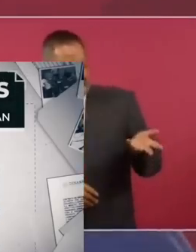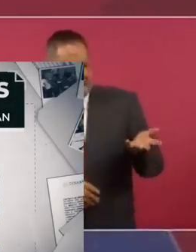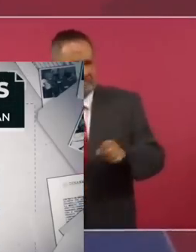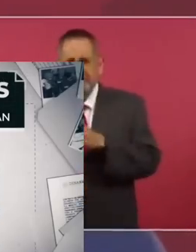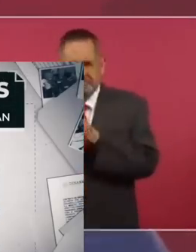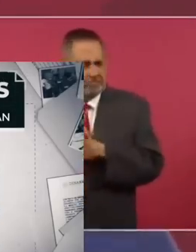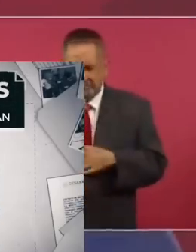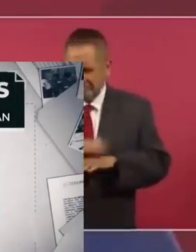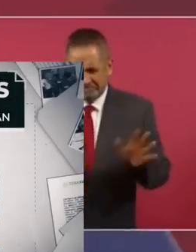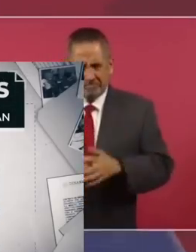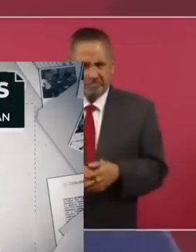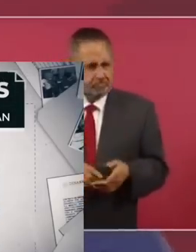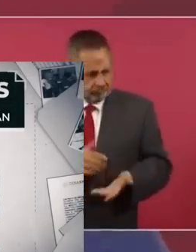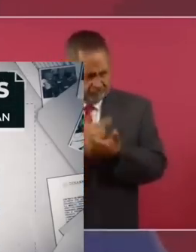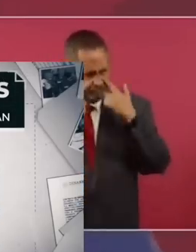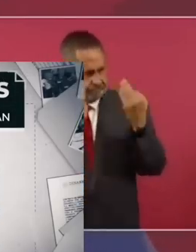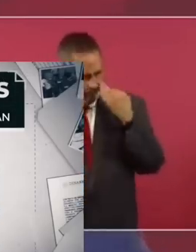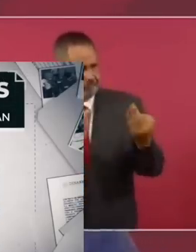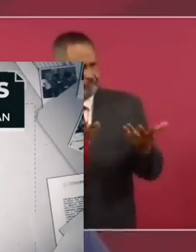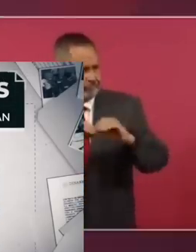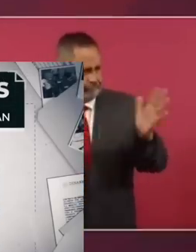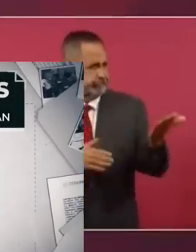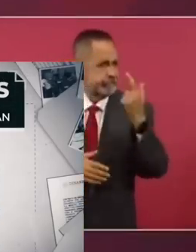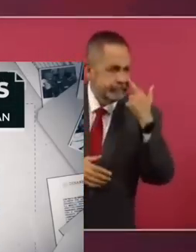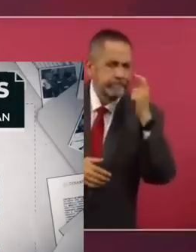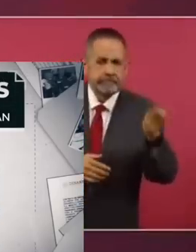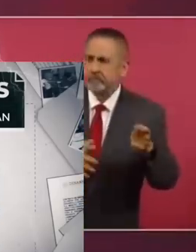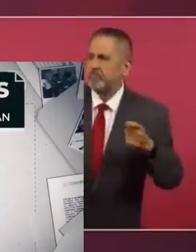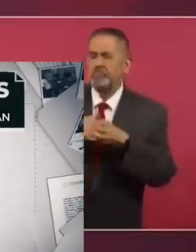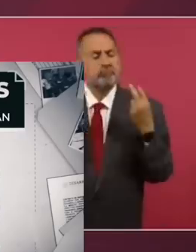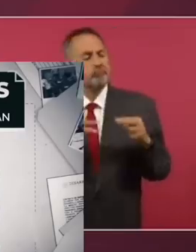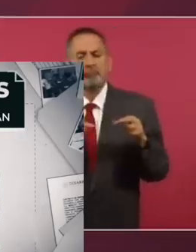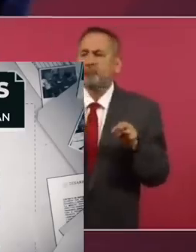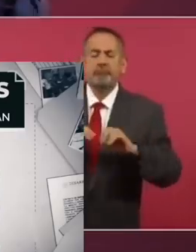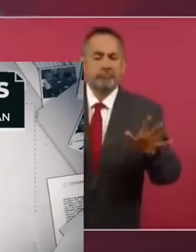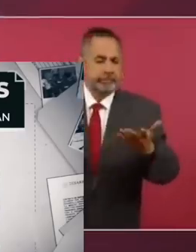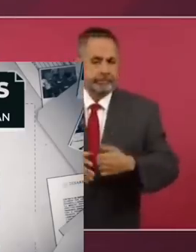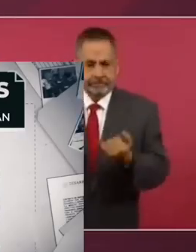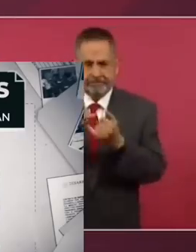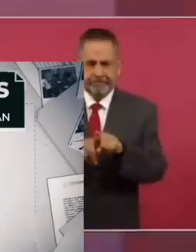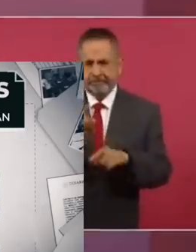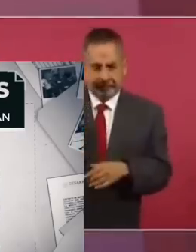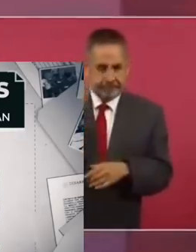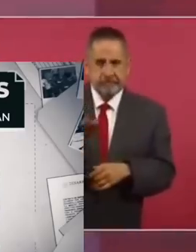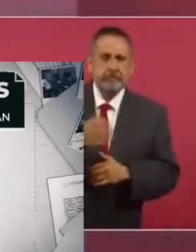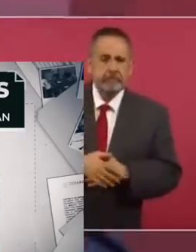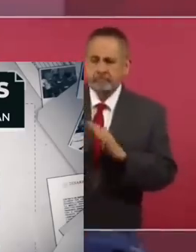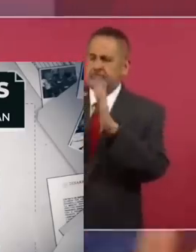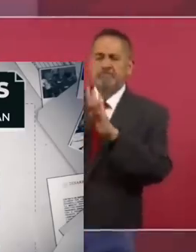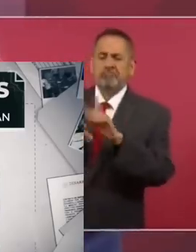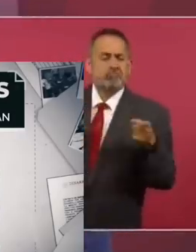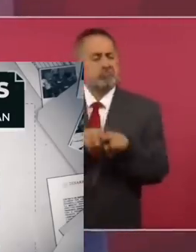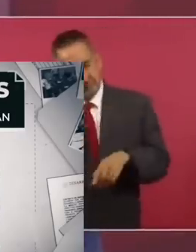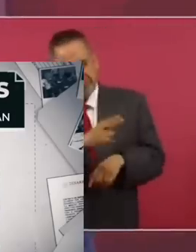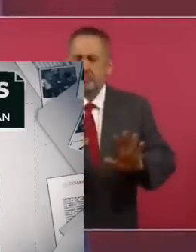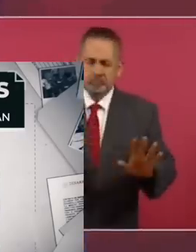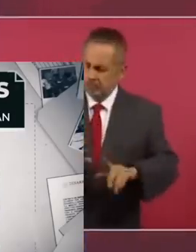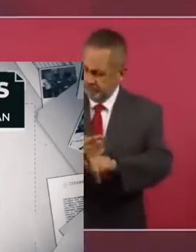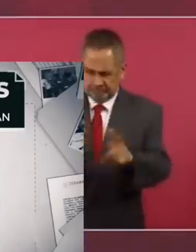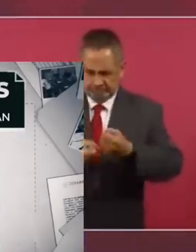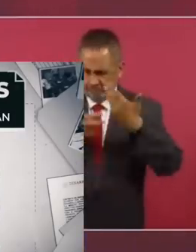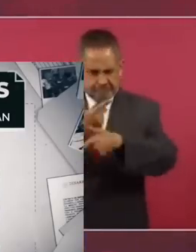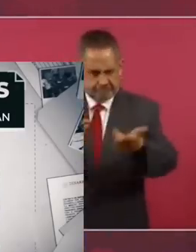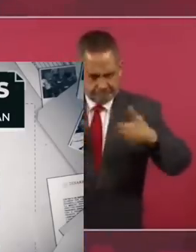¿Cuál es el problema? Nada. Ayuda mucho a transparentar la vida pública. Es un poco por lo que tú planteas. A ver, vamos a regular. No. Libertad de